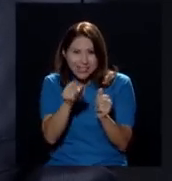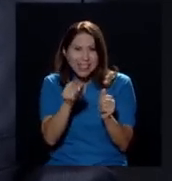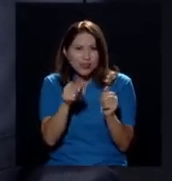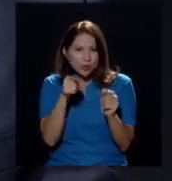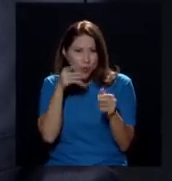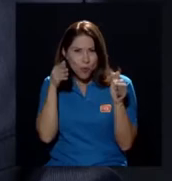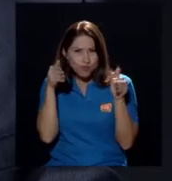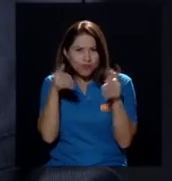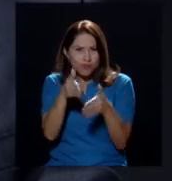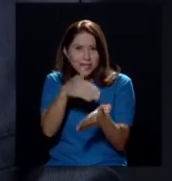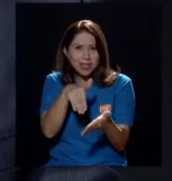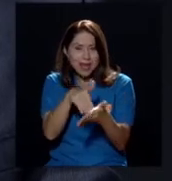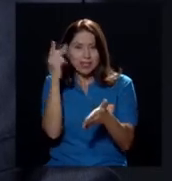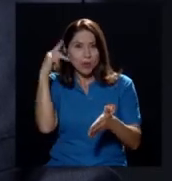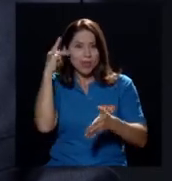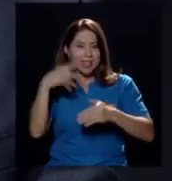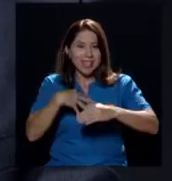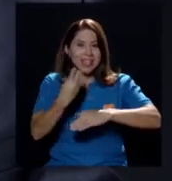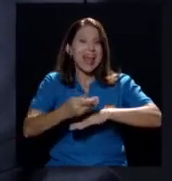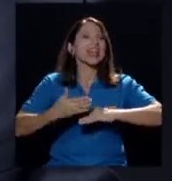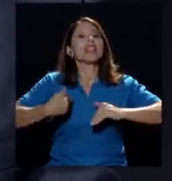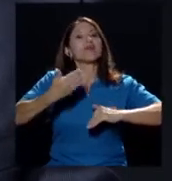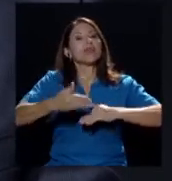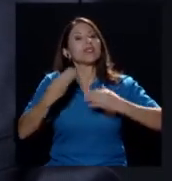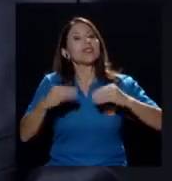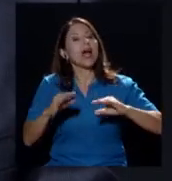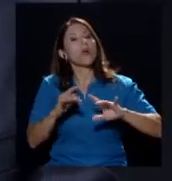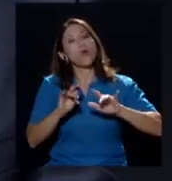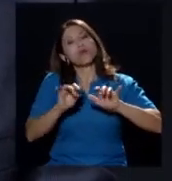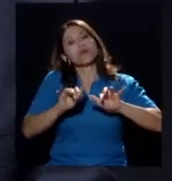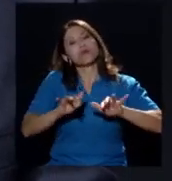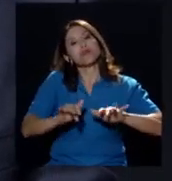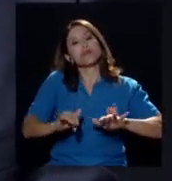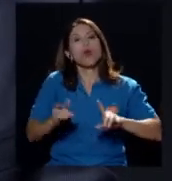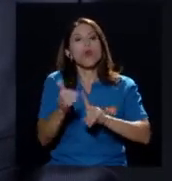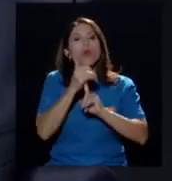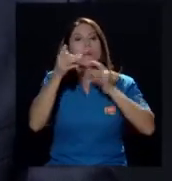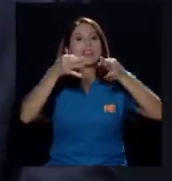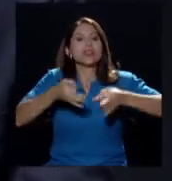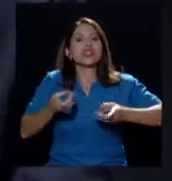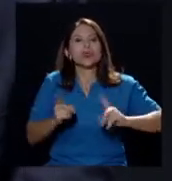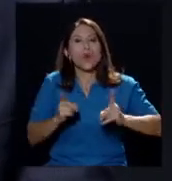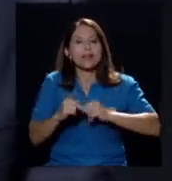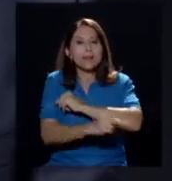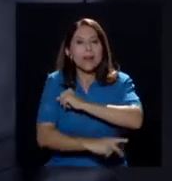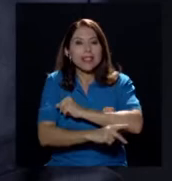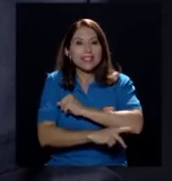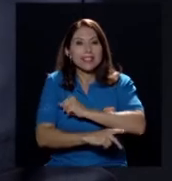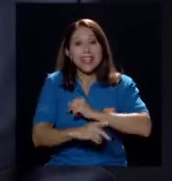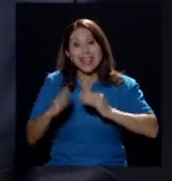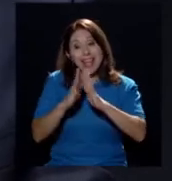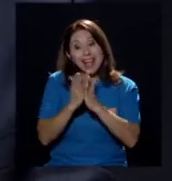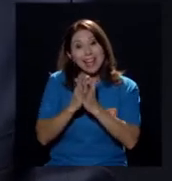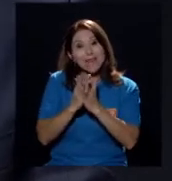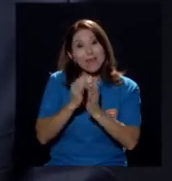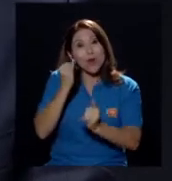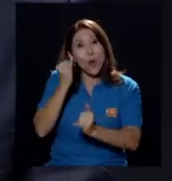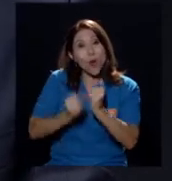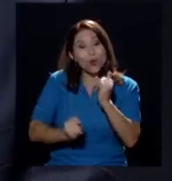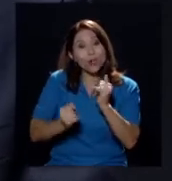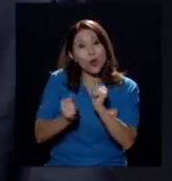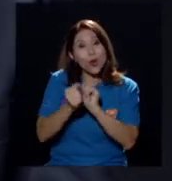exterior que decisiones que iniciativas ha ido tomando el país y el libro concluye con un capítulo mirando hacia el futuro